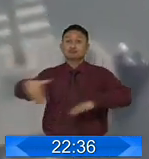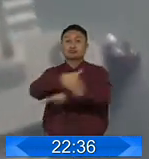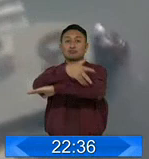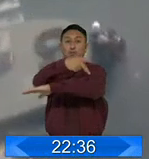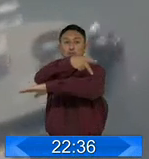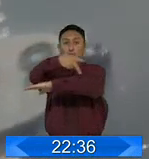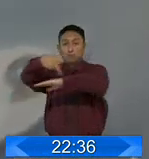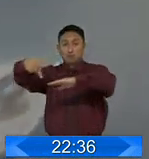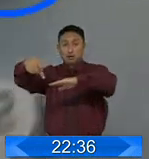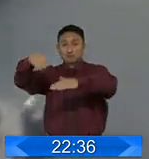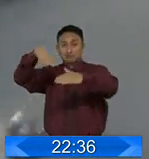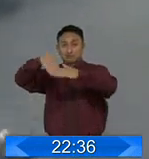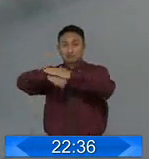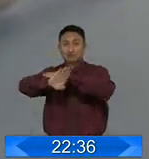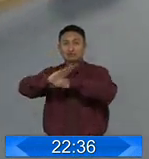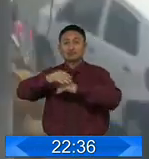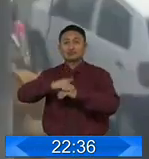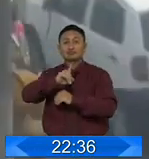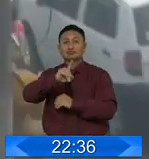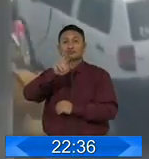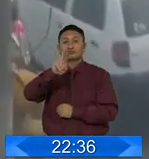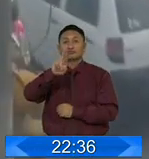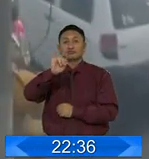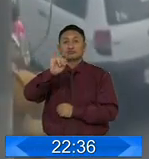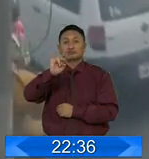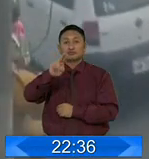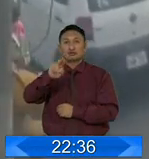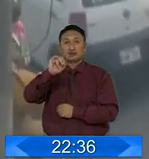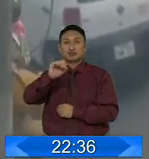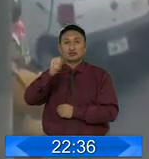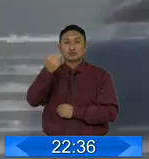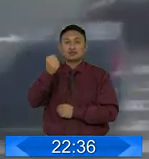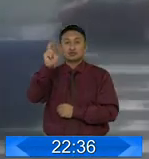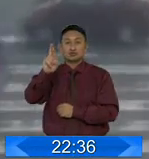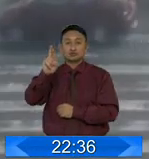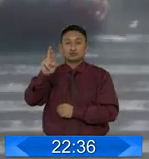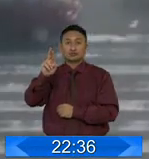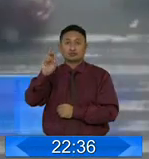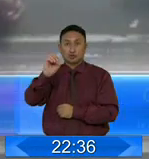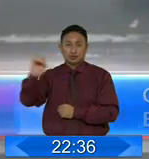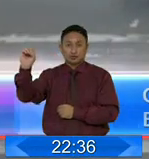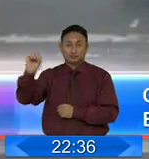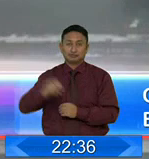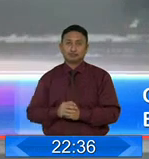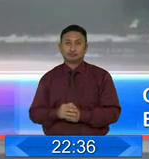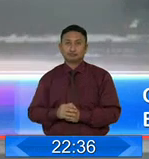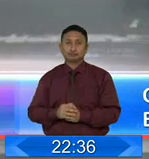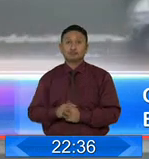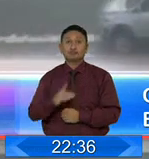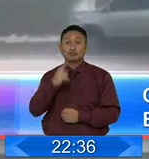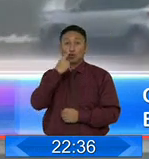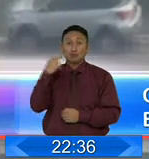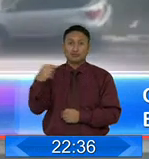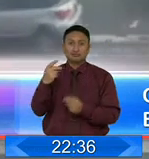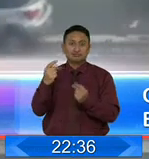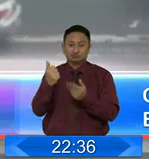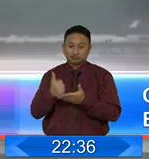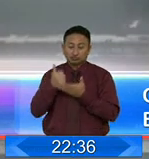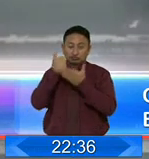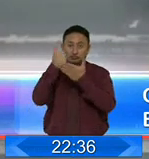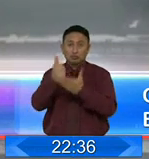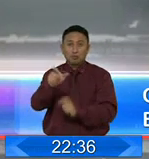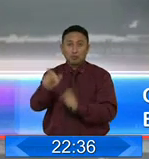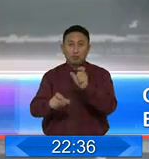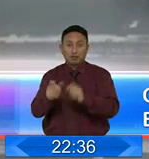perimetral, en el ingreso al Trinipuerto, en el suroeste. El conductor fue socorrido por